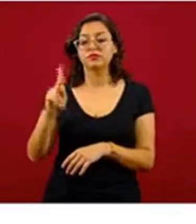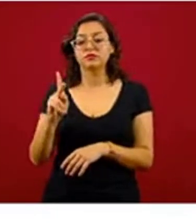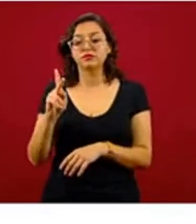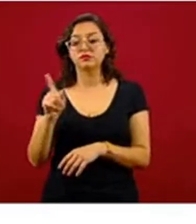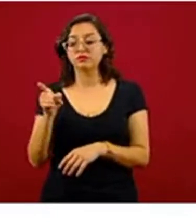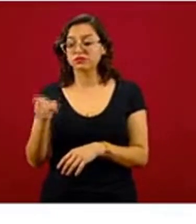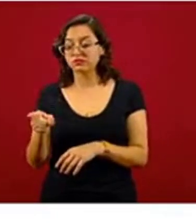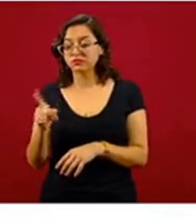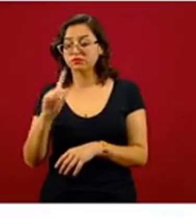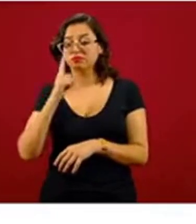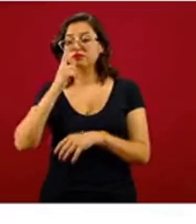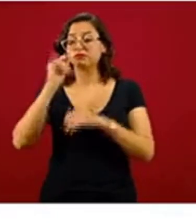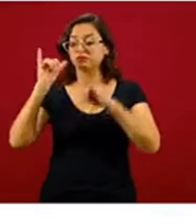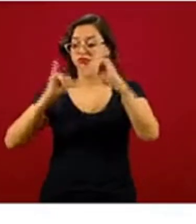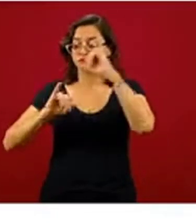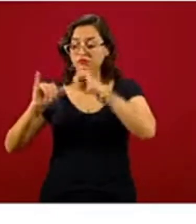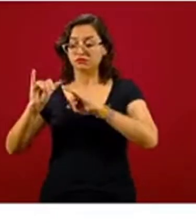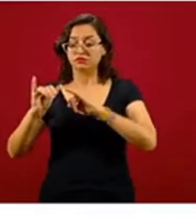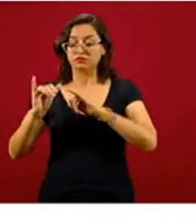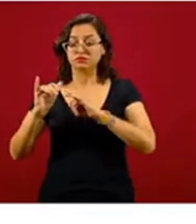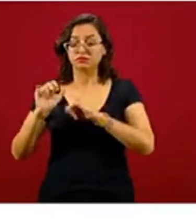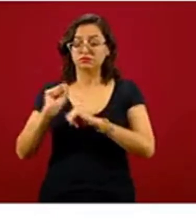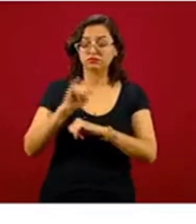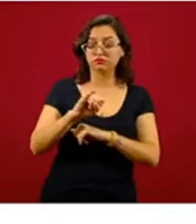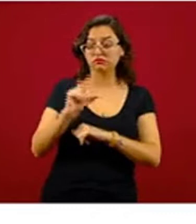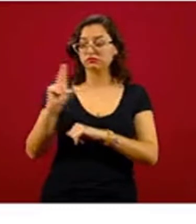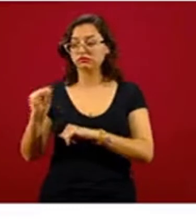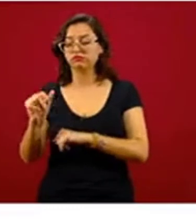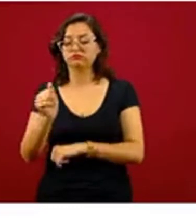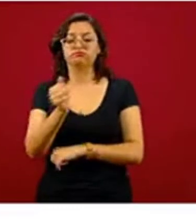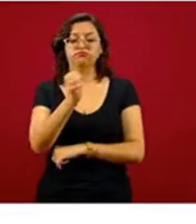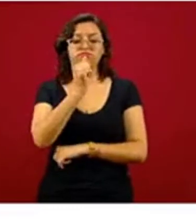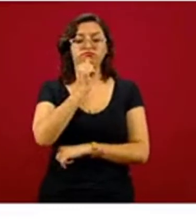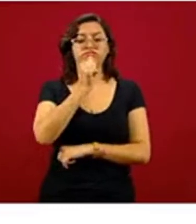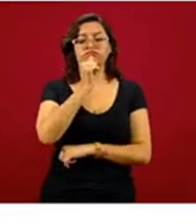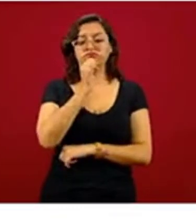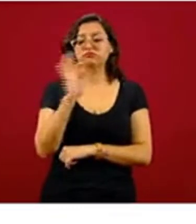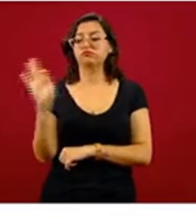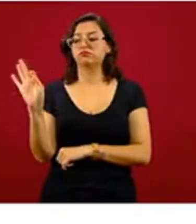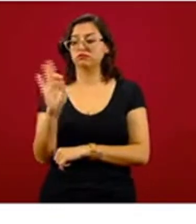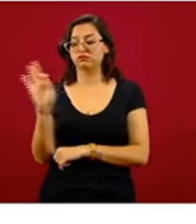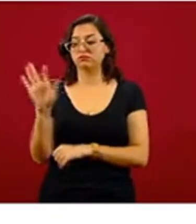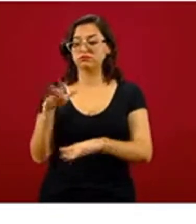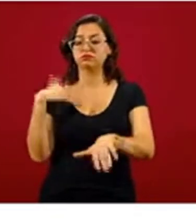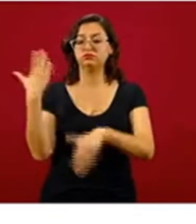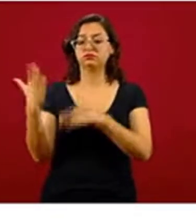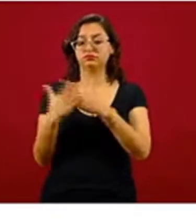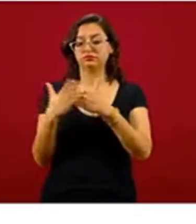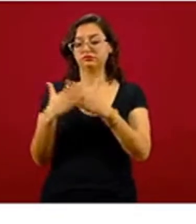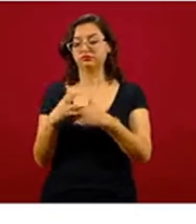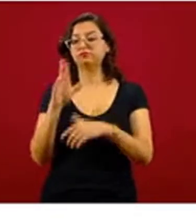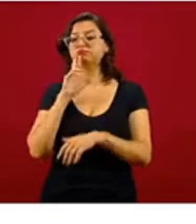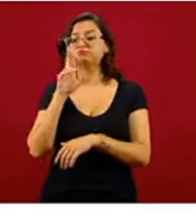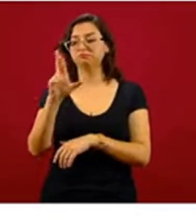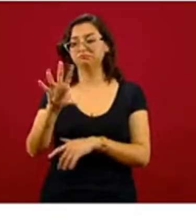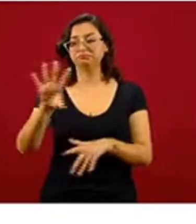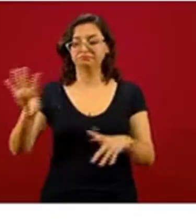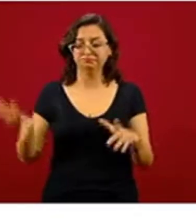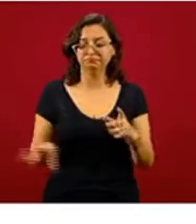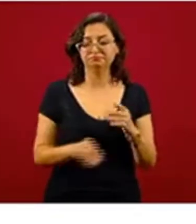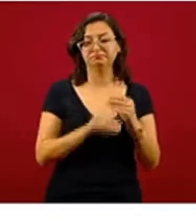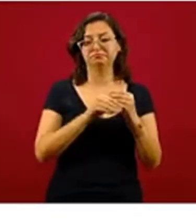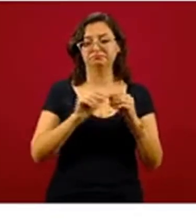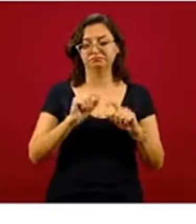de laboratorio y que por lo tanto podrían incrementar esta cifra que tenemos el día de hoy. En la